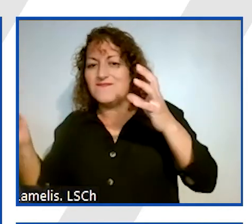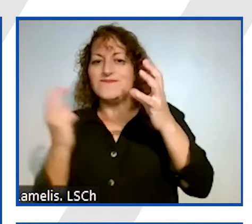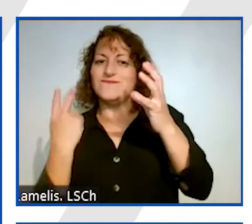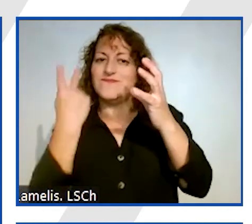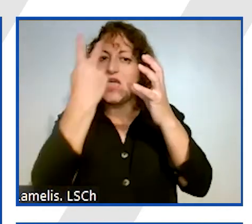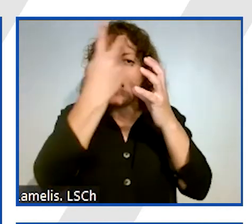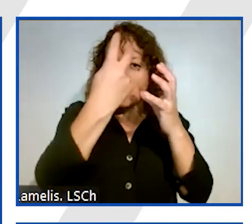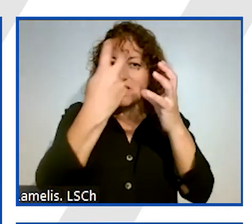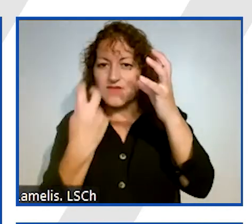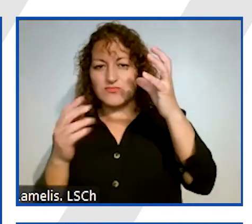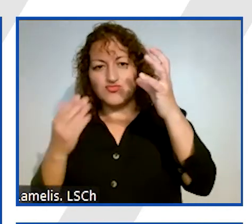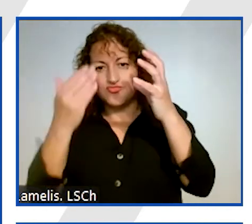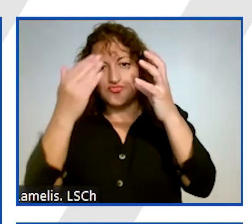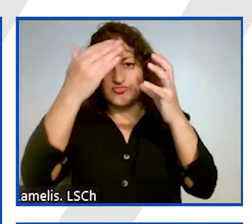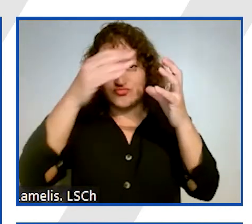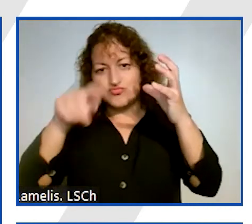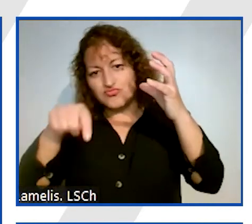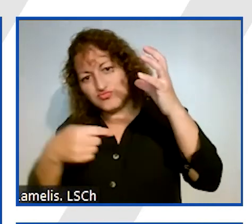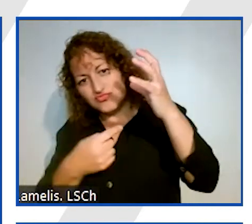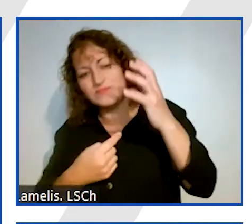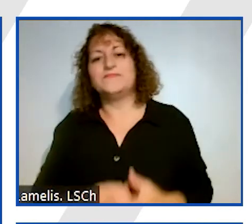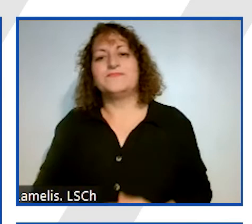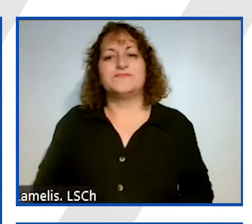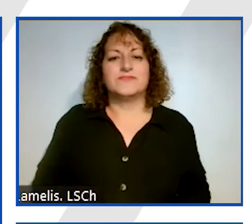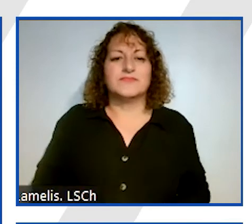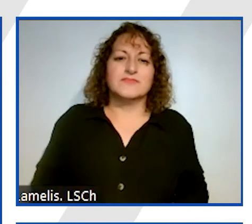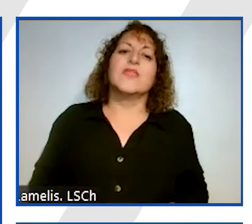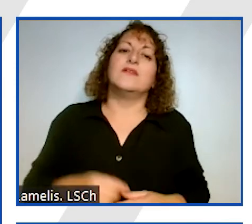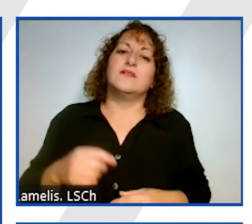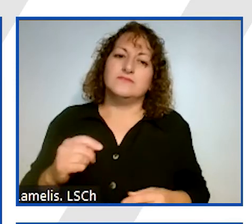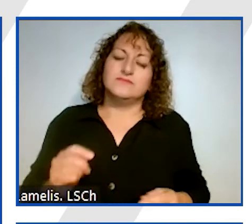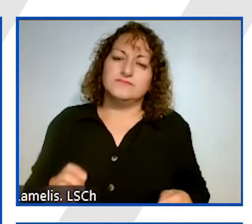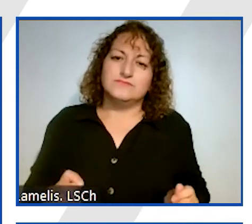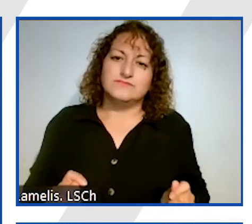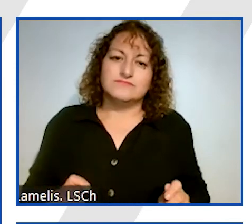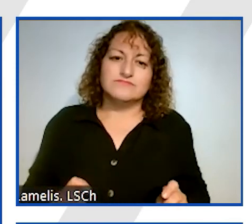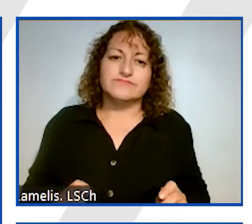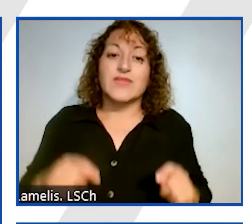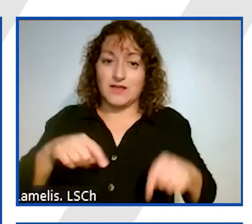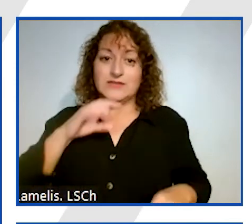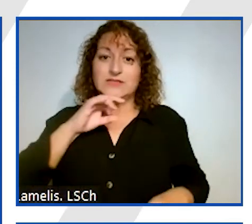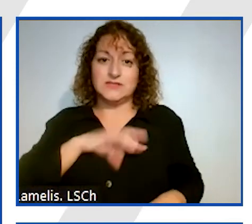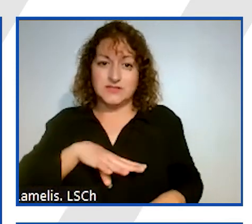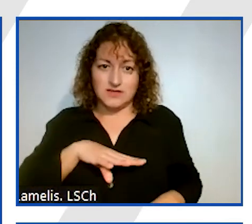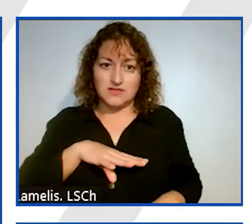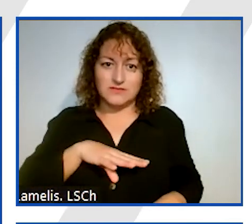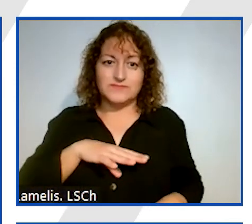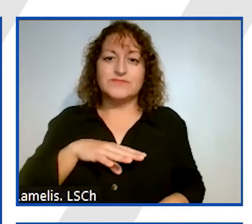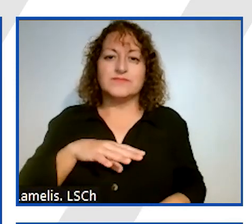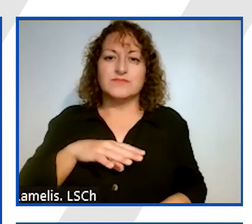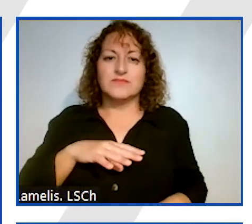gran distribución y por lo tanto, no por efecto de Chile, tenemos algunos tratados internacionales que protegen o regulan el